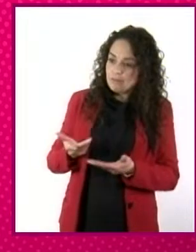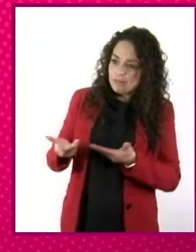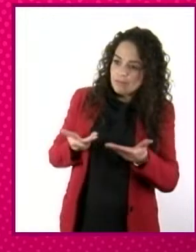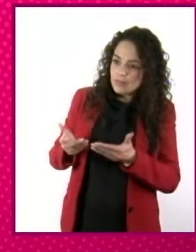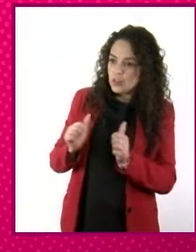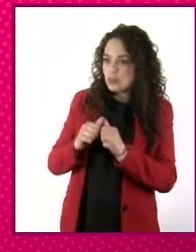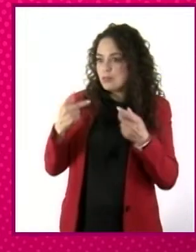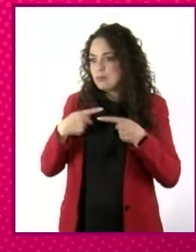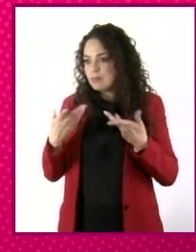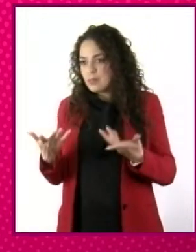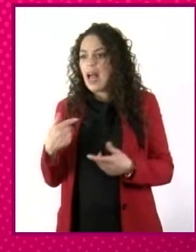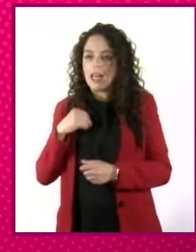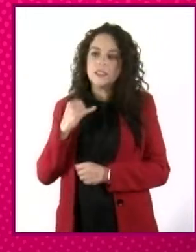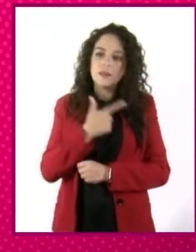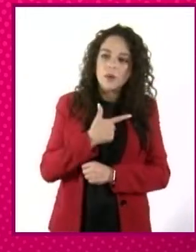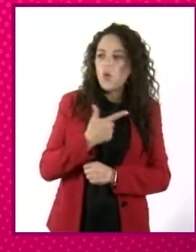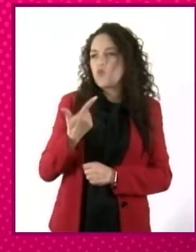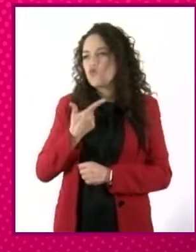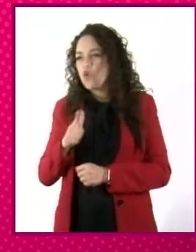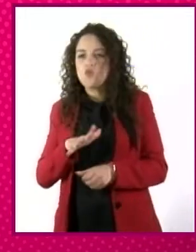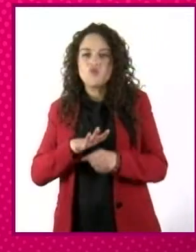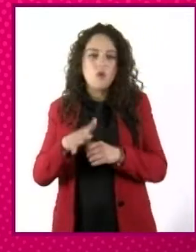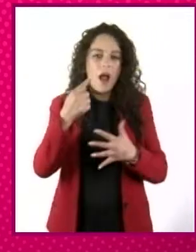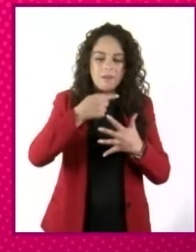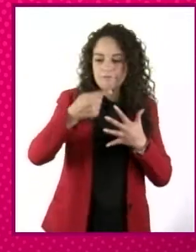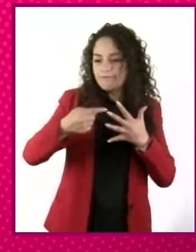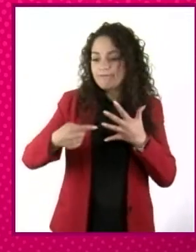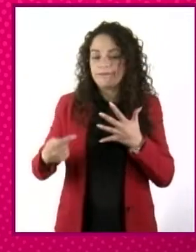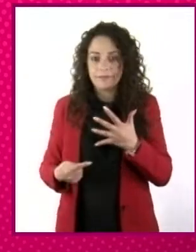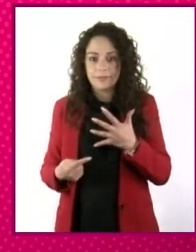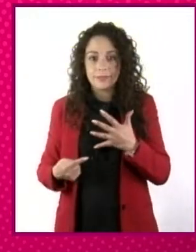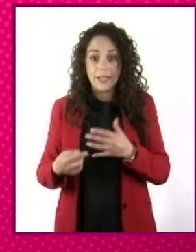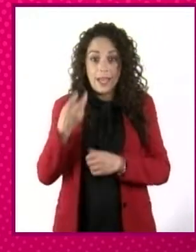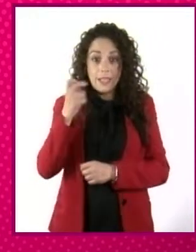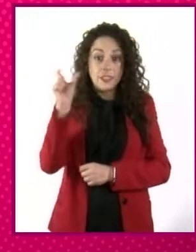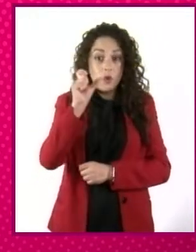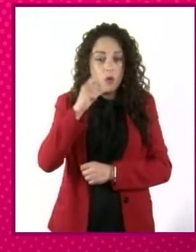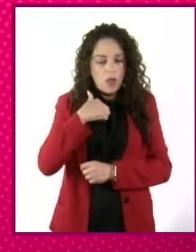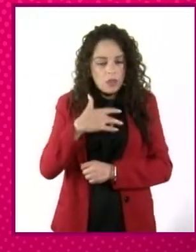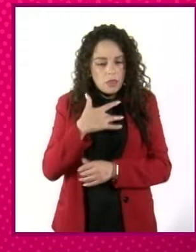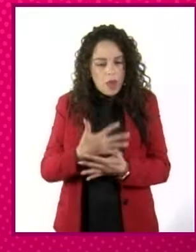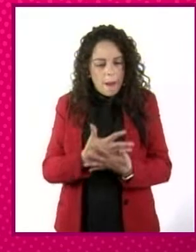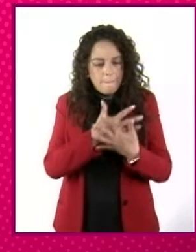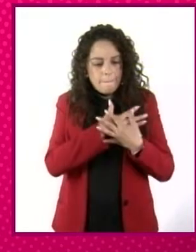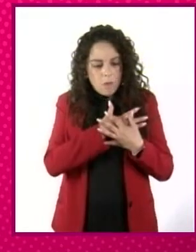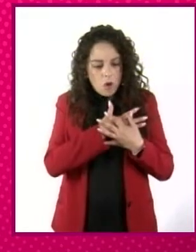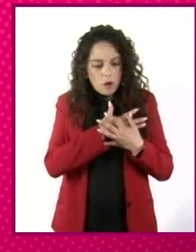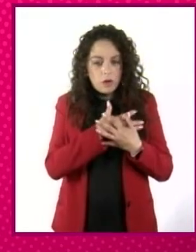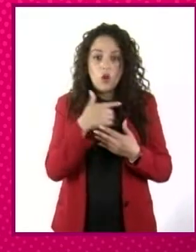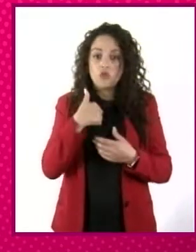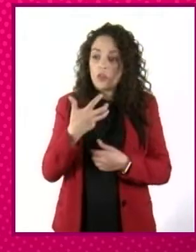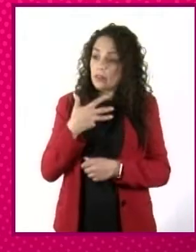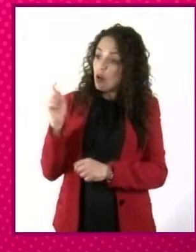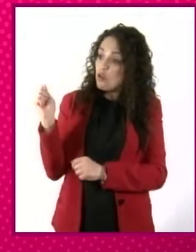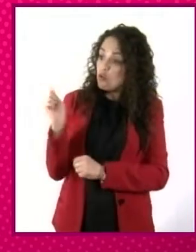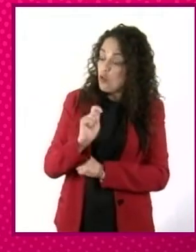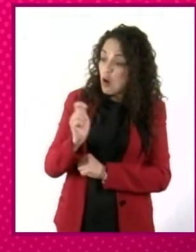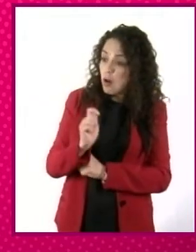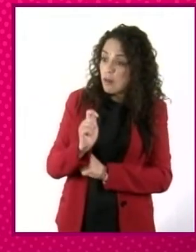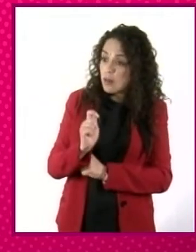gusta, qué es lo que no me gusta. Y en ese sentido, cuando me enamoro y cuando estoy en una relación de pareja, me puedo